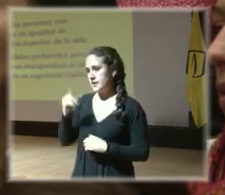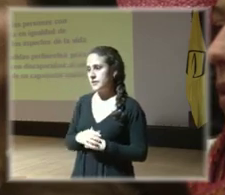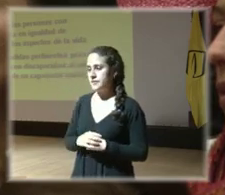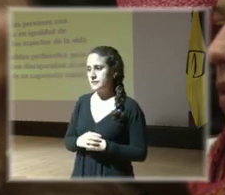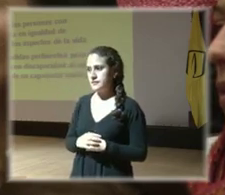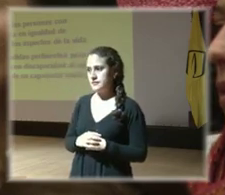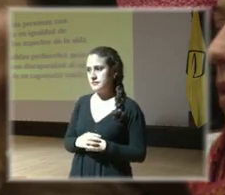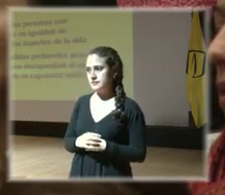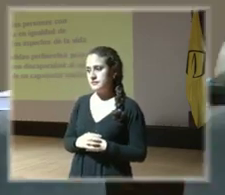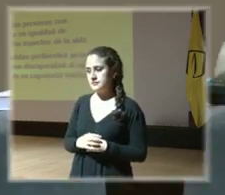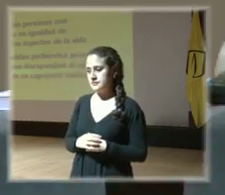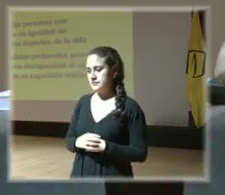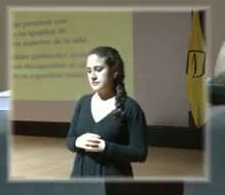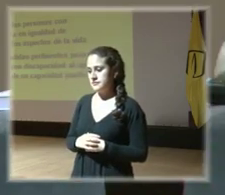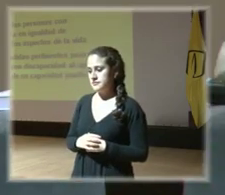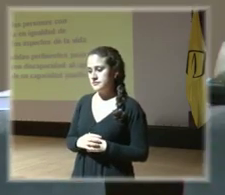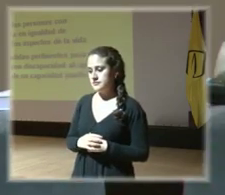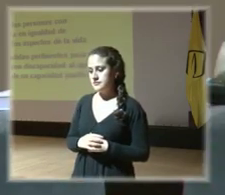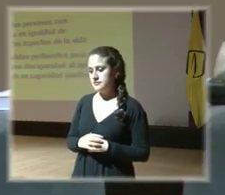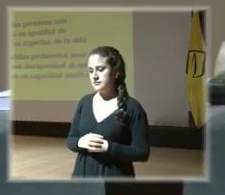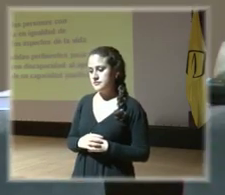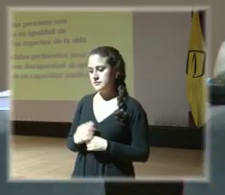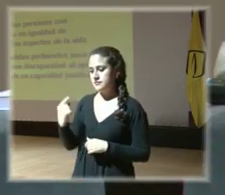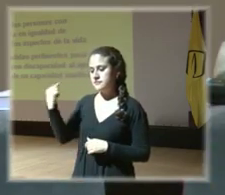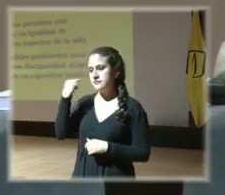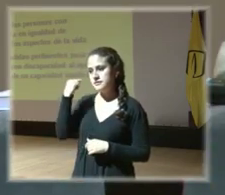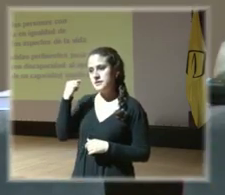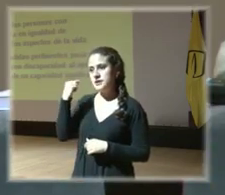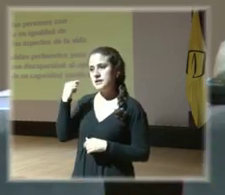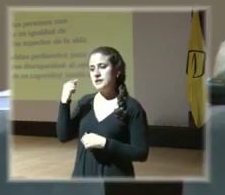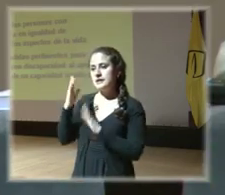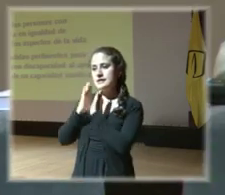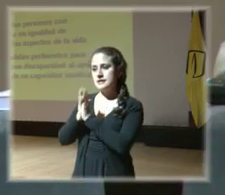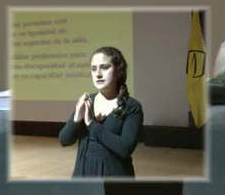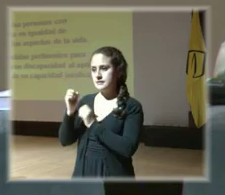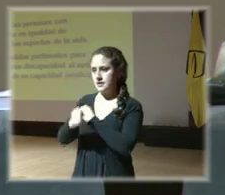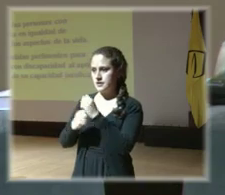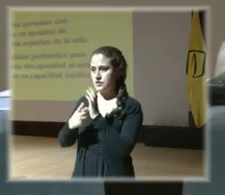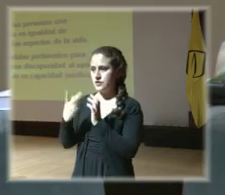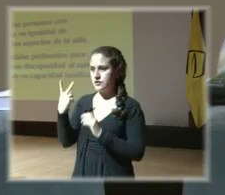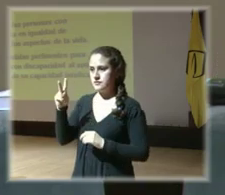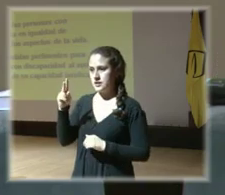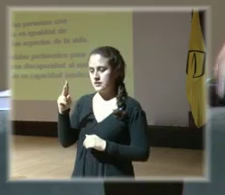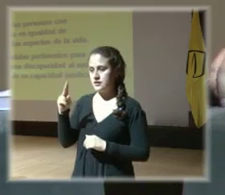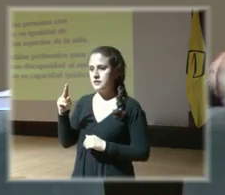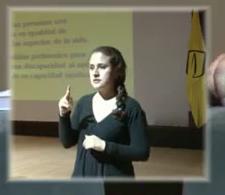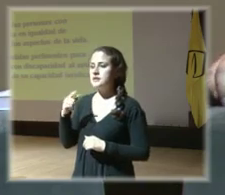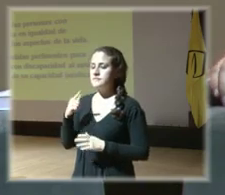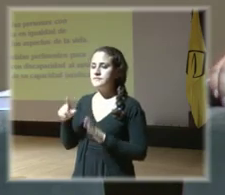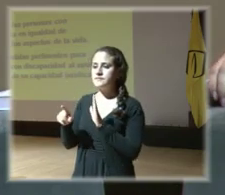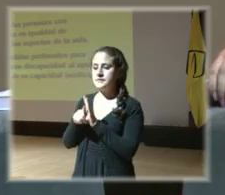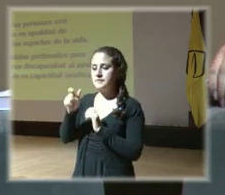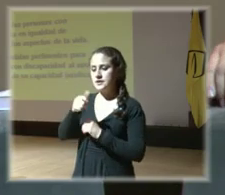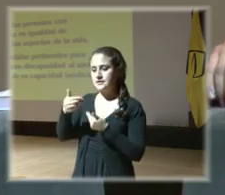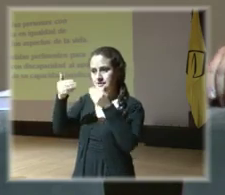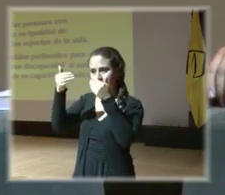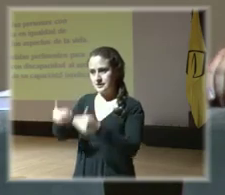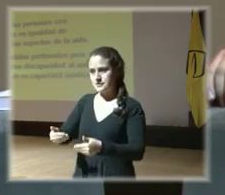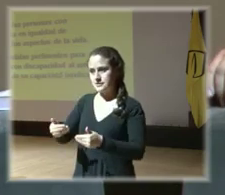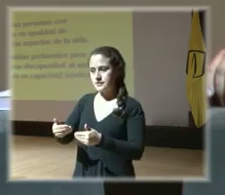nosotros, bueno, el Congreso adoptó en diciembre del 2012 la Ley General de la Persona con Discapacidad, que